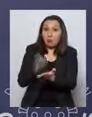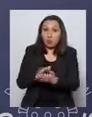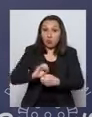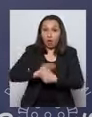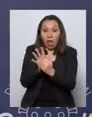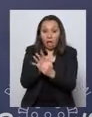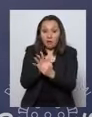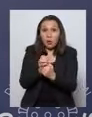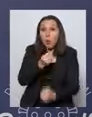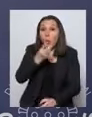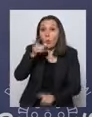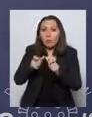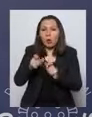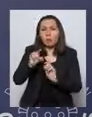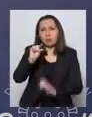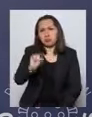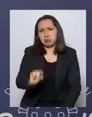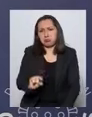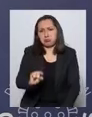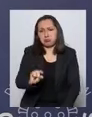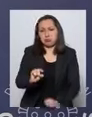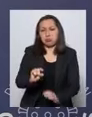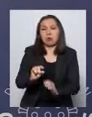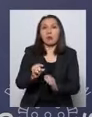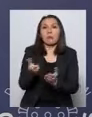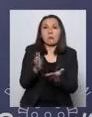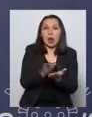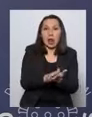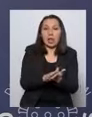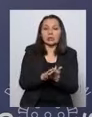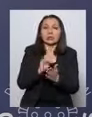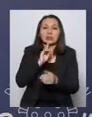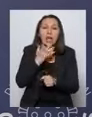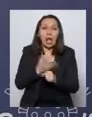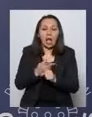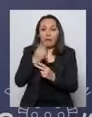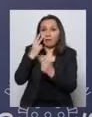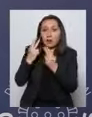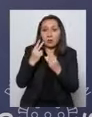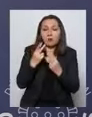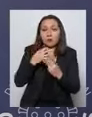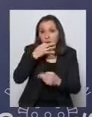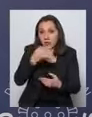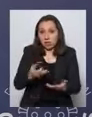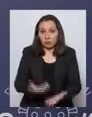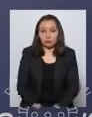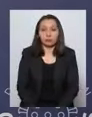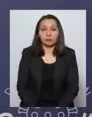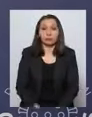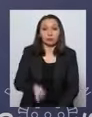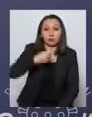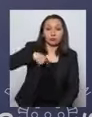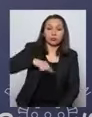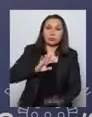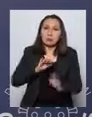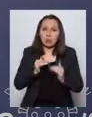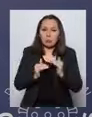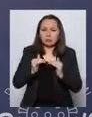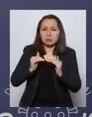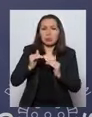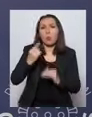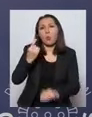sigue siendo muy baja con el número de fallecidos que hemos mencionado nos estamos acercando a una